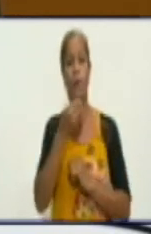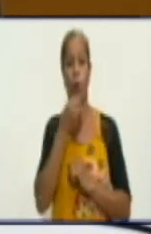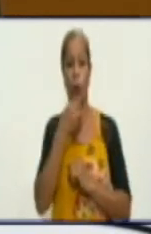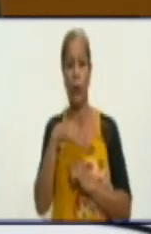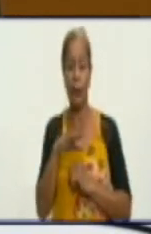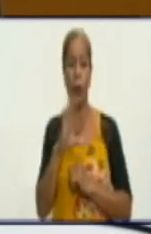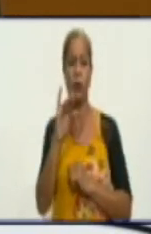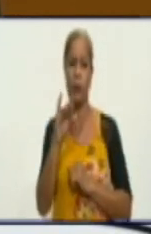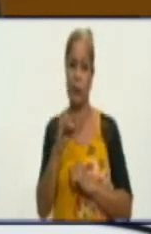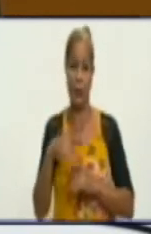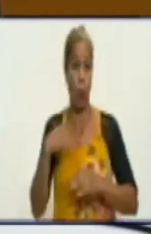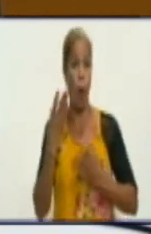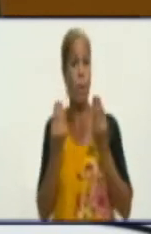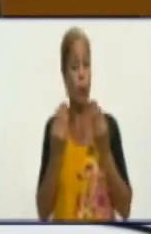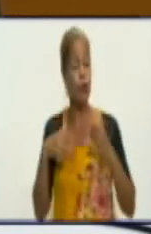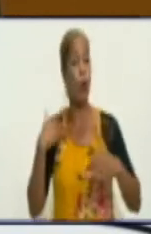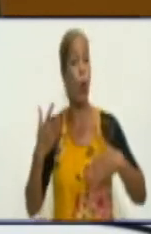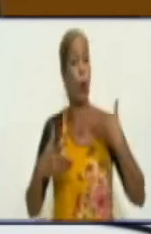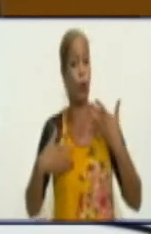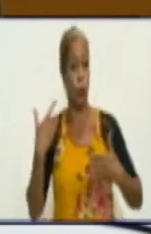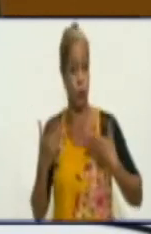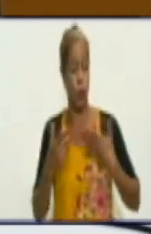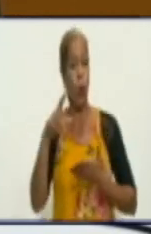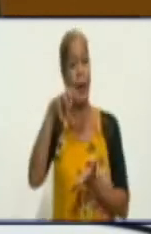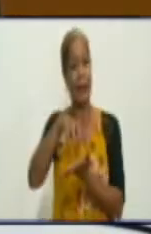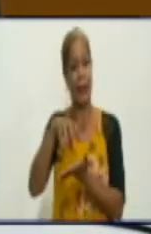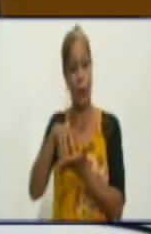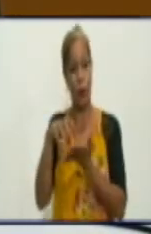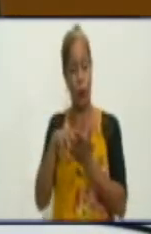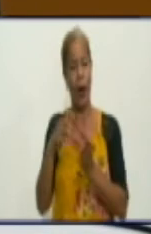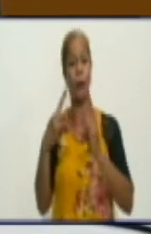orgullo que en nuestras instalaciones tienen sus